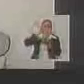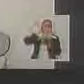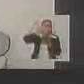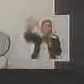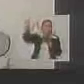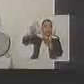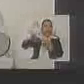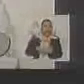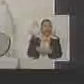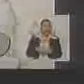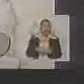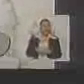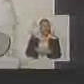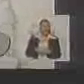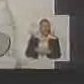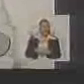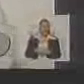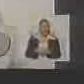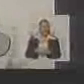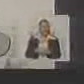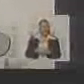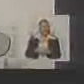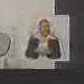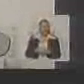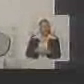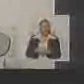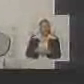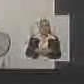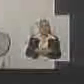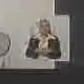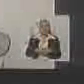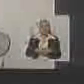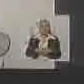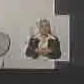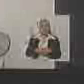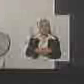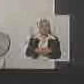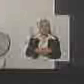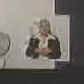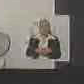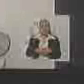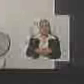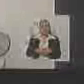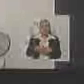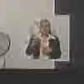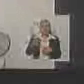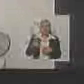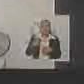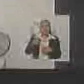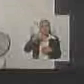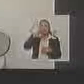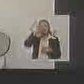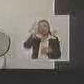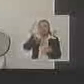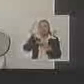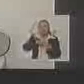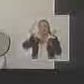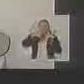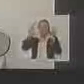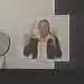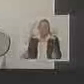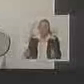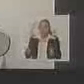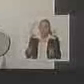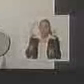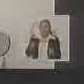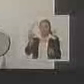incremento. Y posteriormente, te quiero tocar un tema acerca de los puestos irregulares. Yo no estoy en